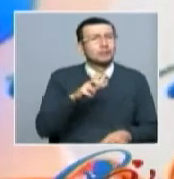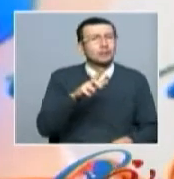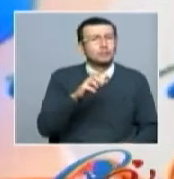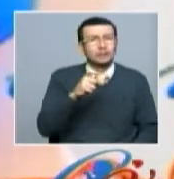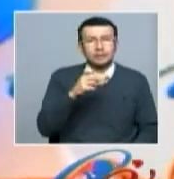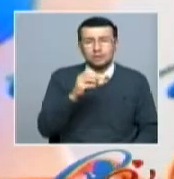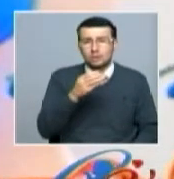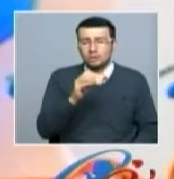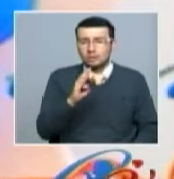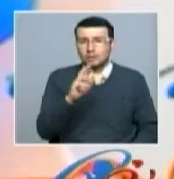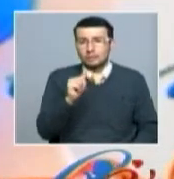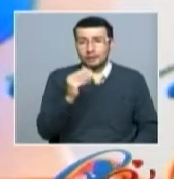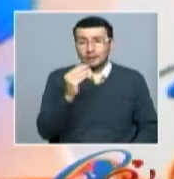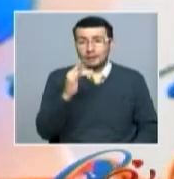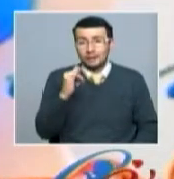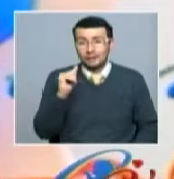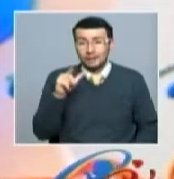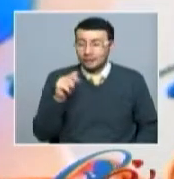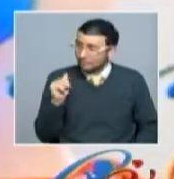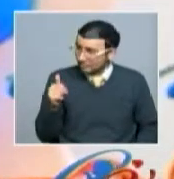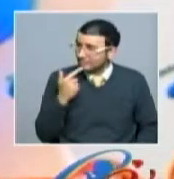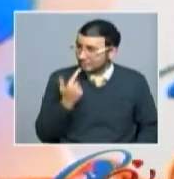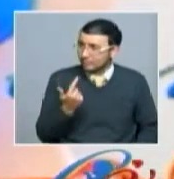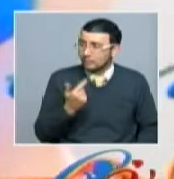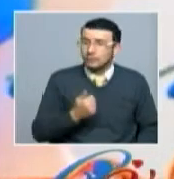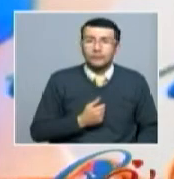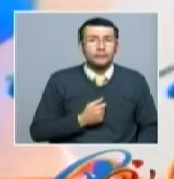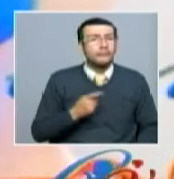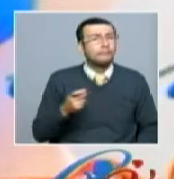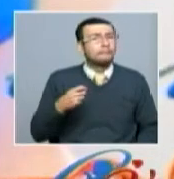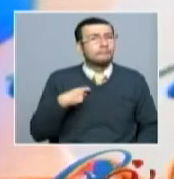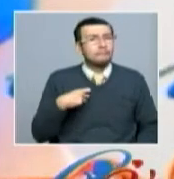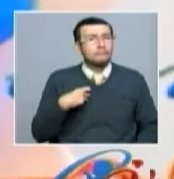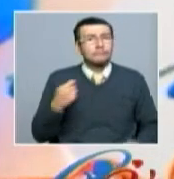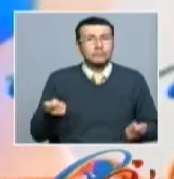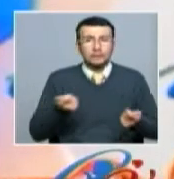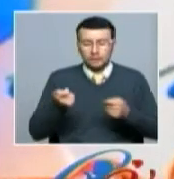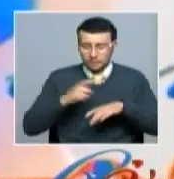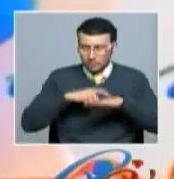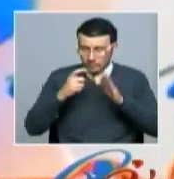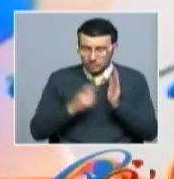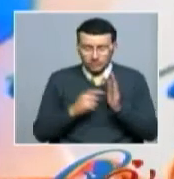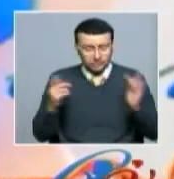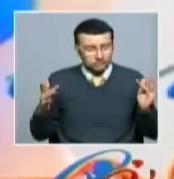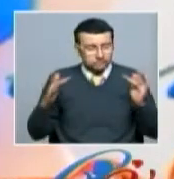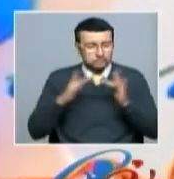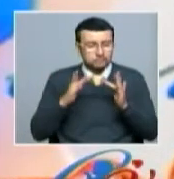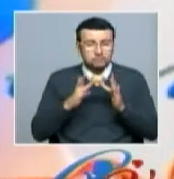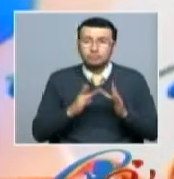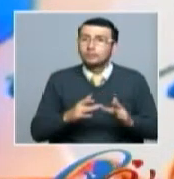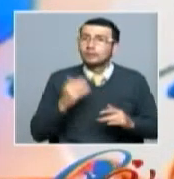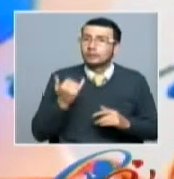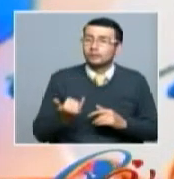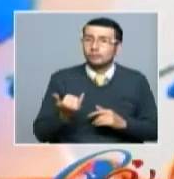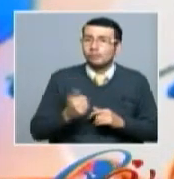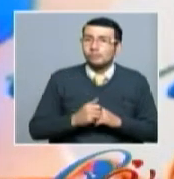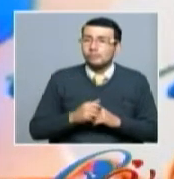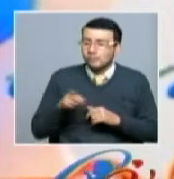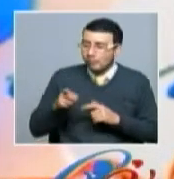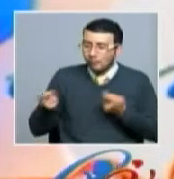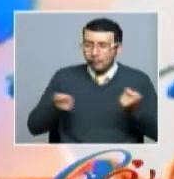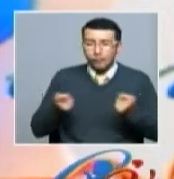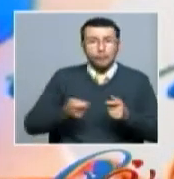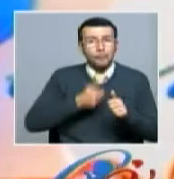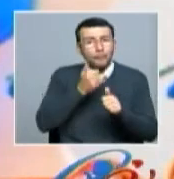brachial, exactamente. Uh-huh. Plexo brachial, que tiene a su cargo la inervación del miembro superior desde el punto de vista motor, sensitivo y